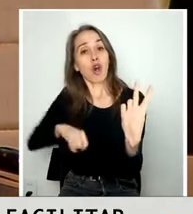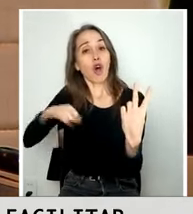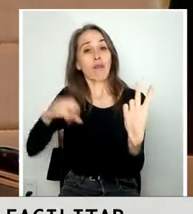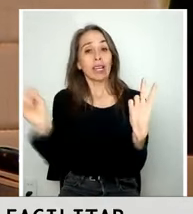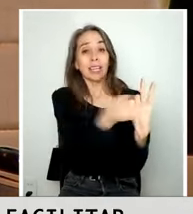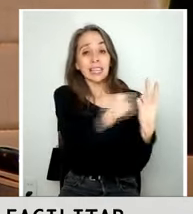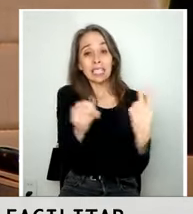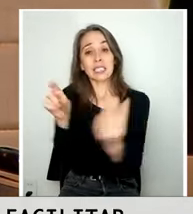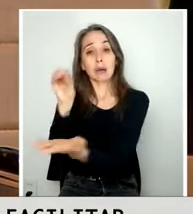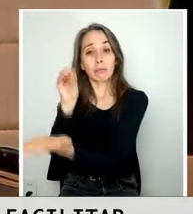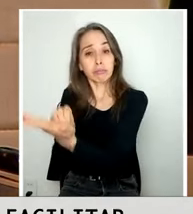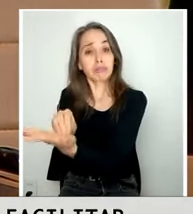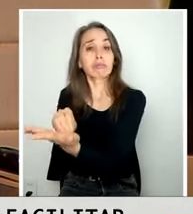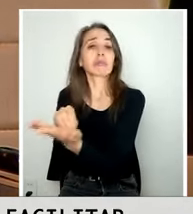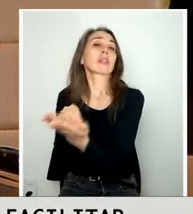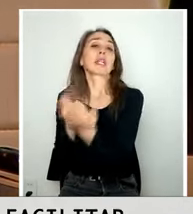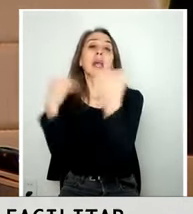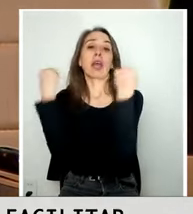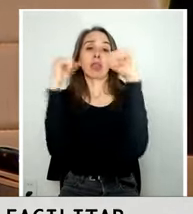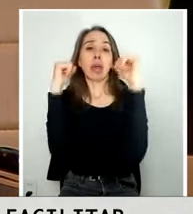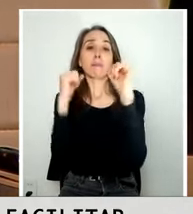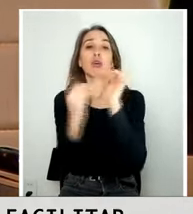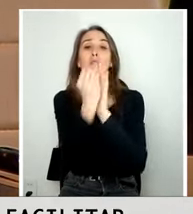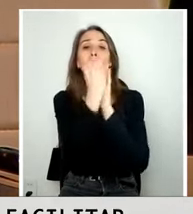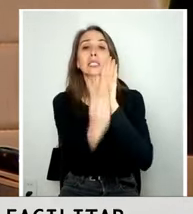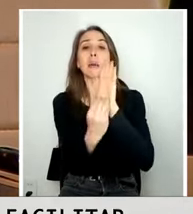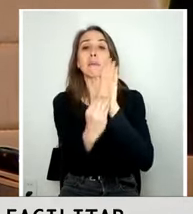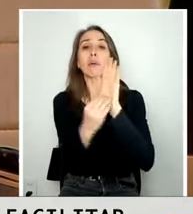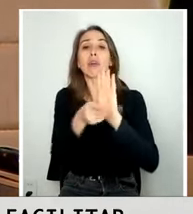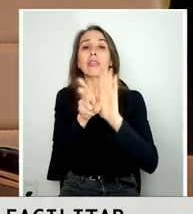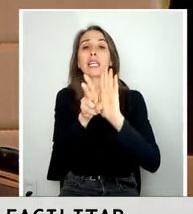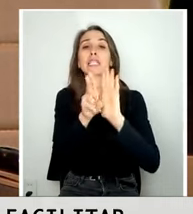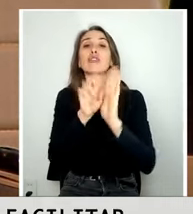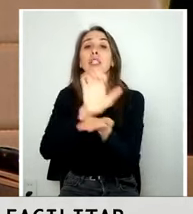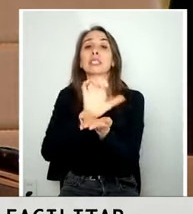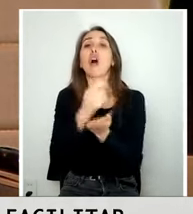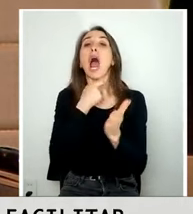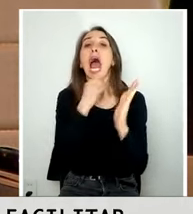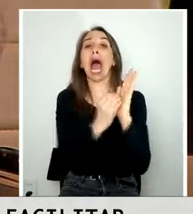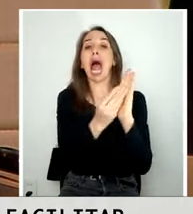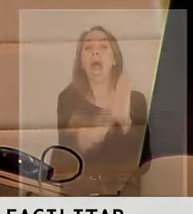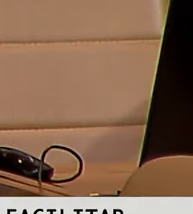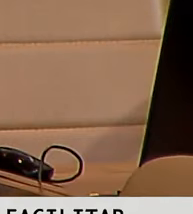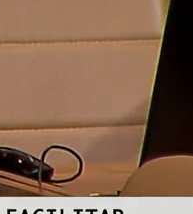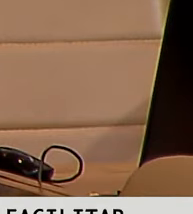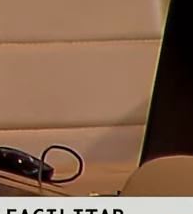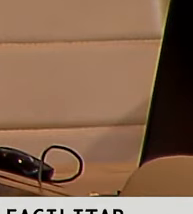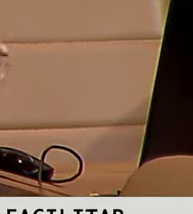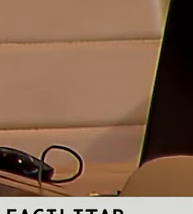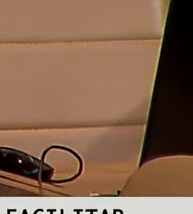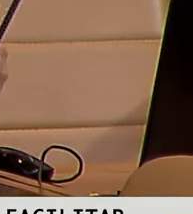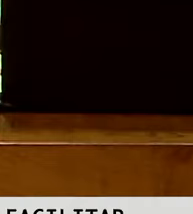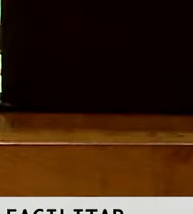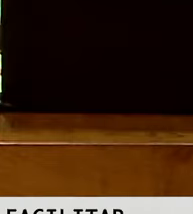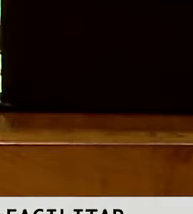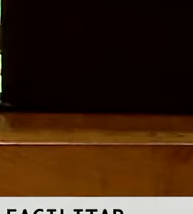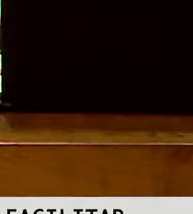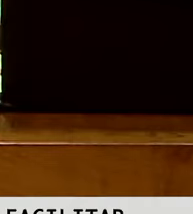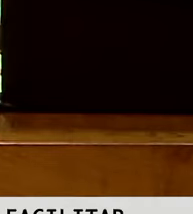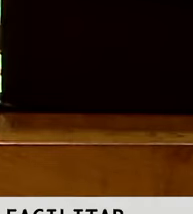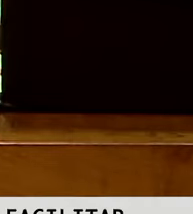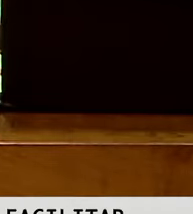al deporte como un derecho que el estado lo pueda garantizar en todas sus disciplinas Muchas gracias Muchas gracias